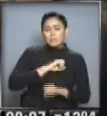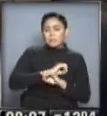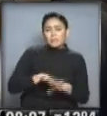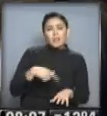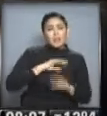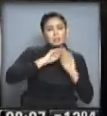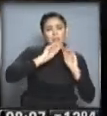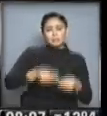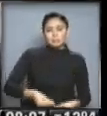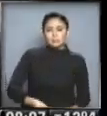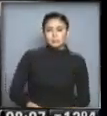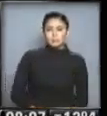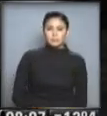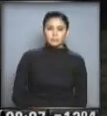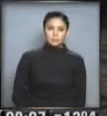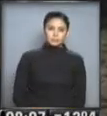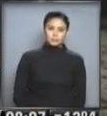me destruyeron.